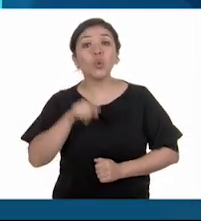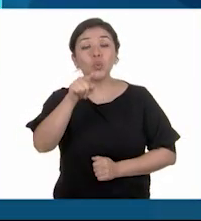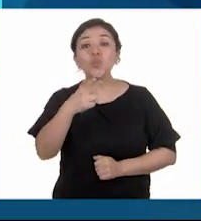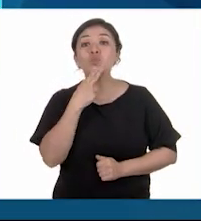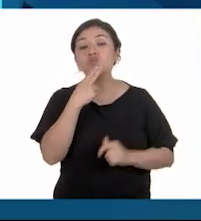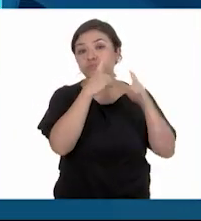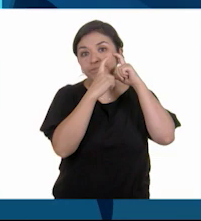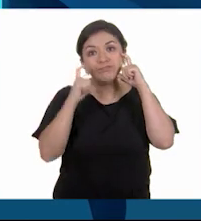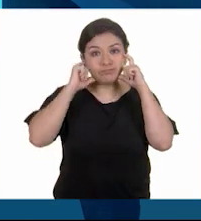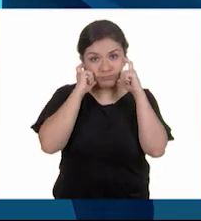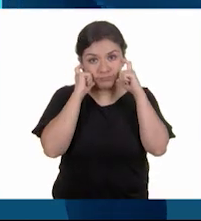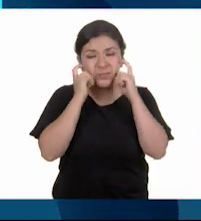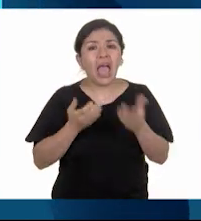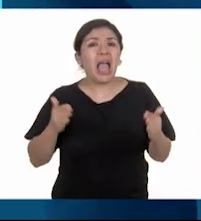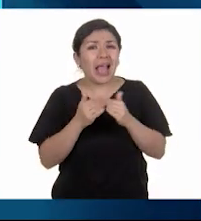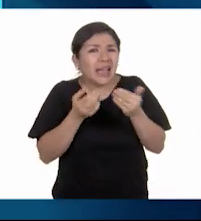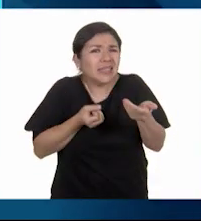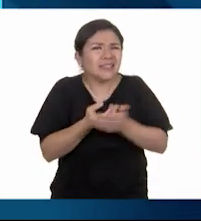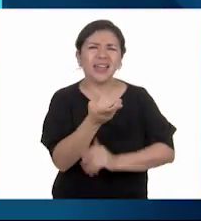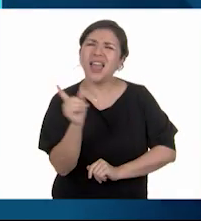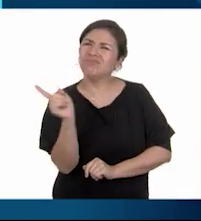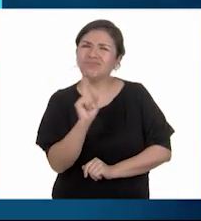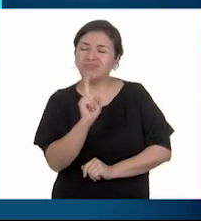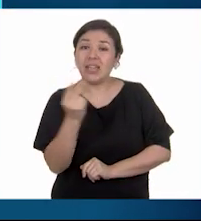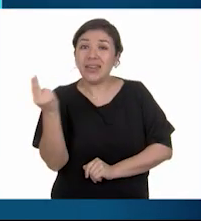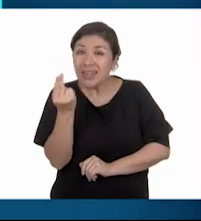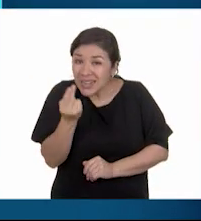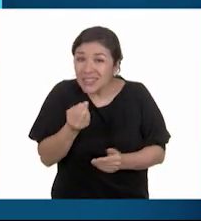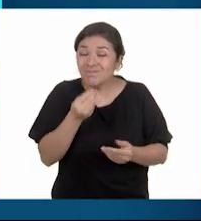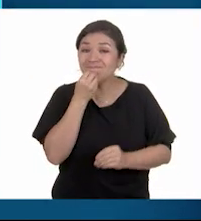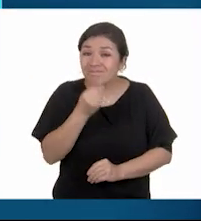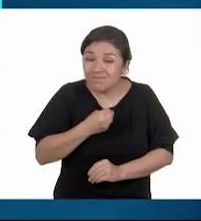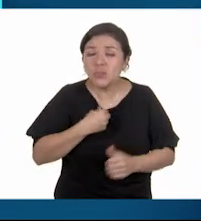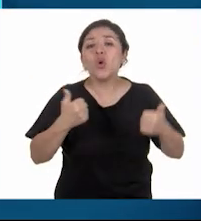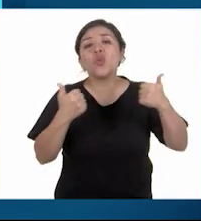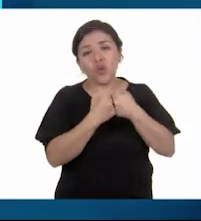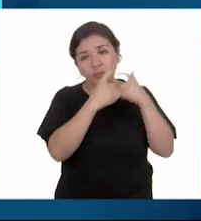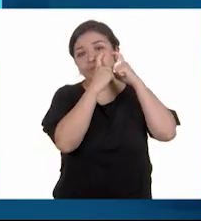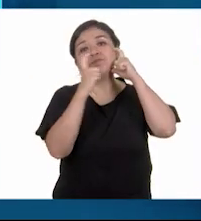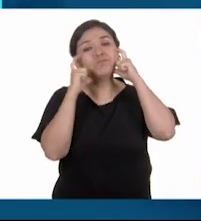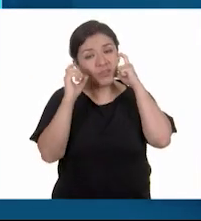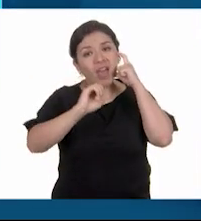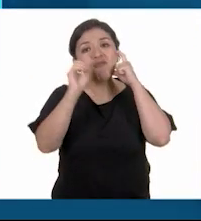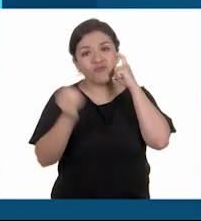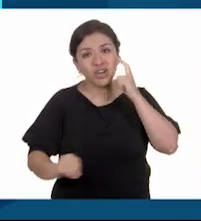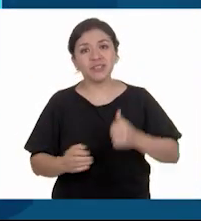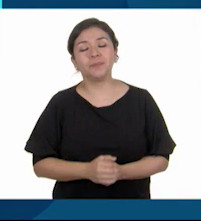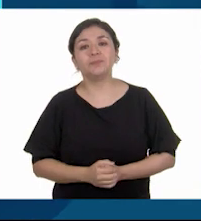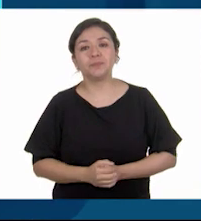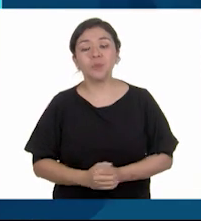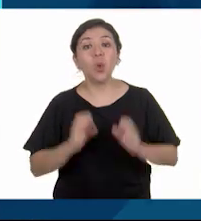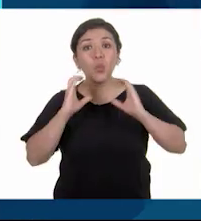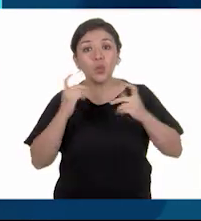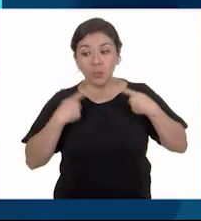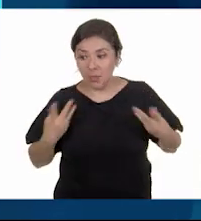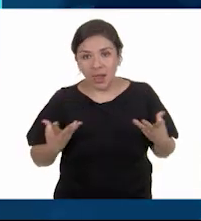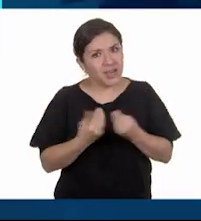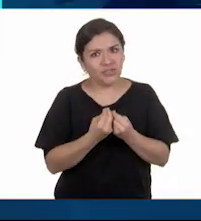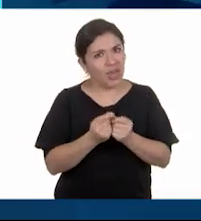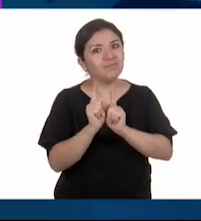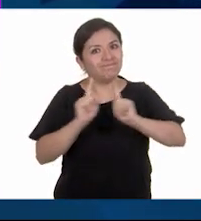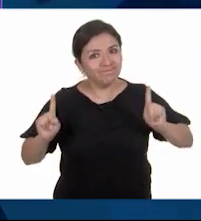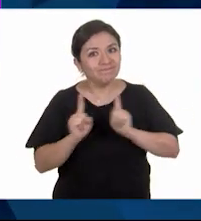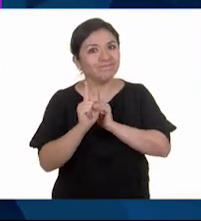Utiliza cubrebocas. No salgas de casa. Y si tienes que hacerlo, recuerda que es obligatorio utilizarlo. Mantén la sana